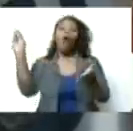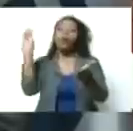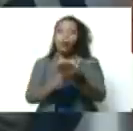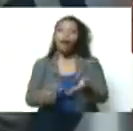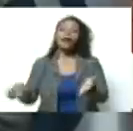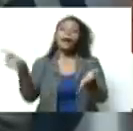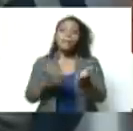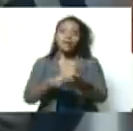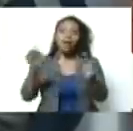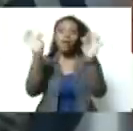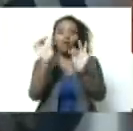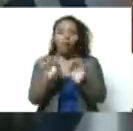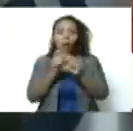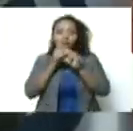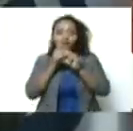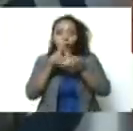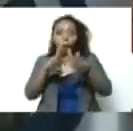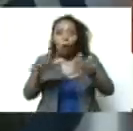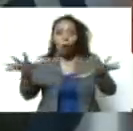manera masiva.